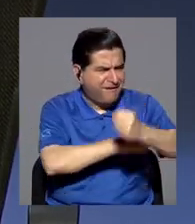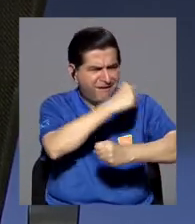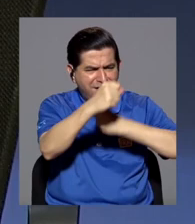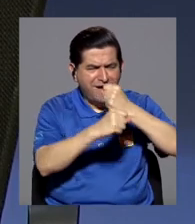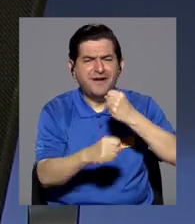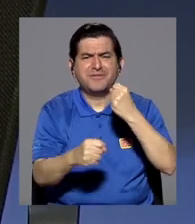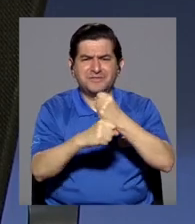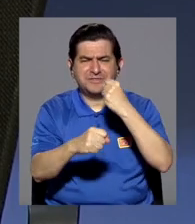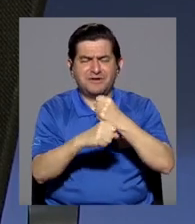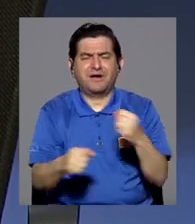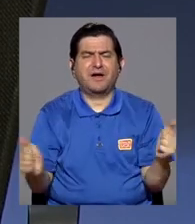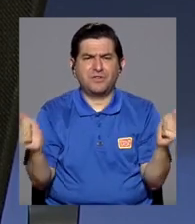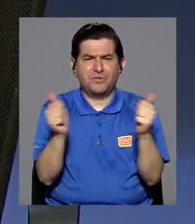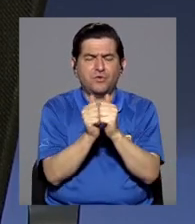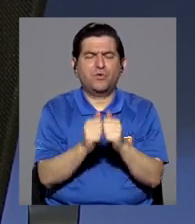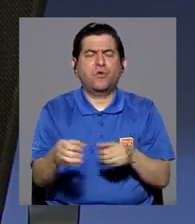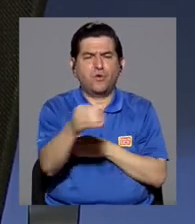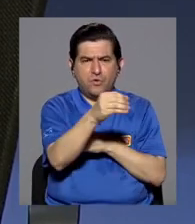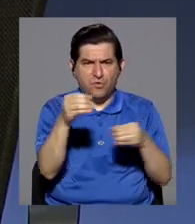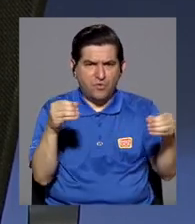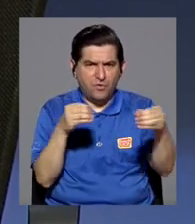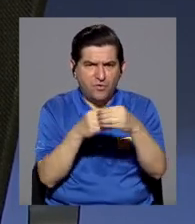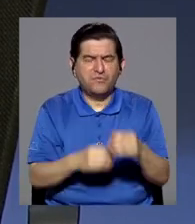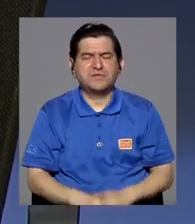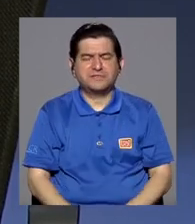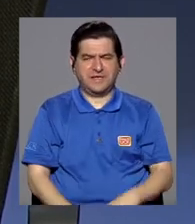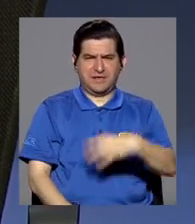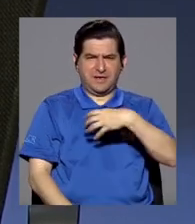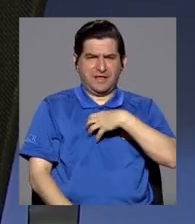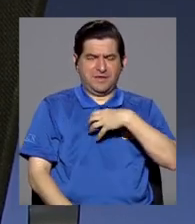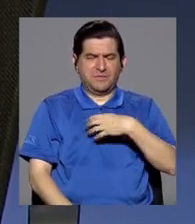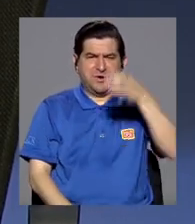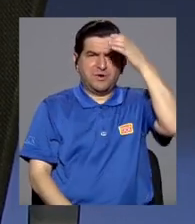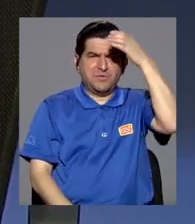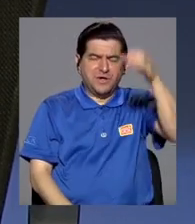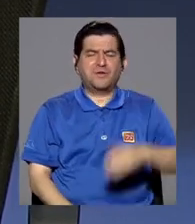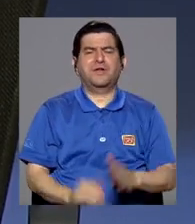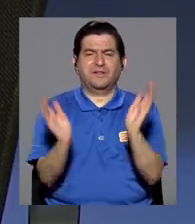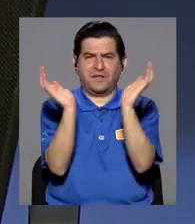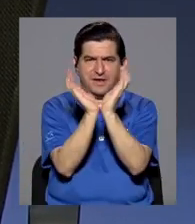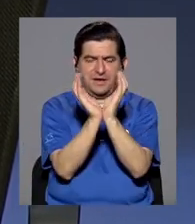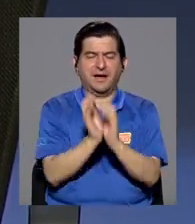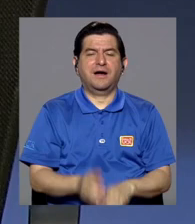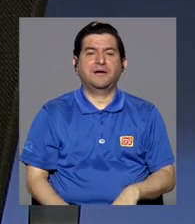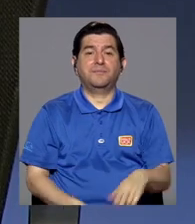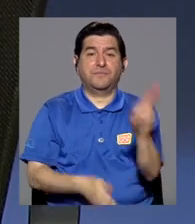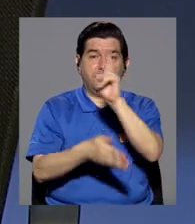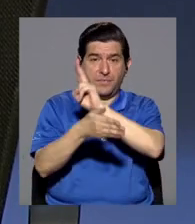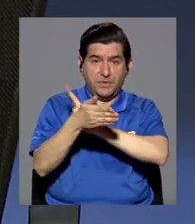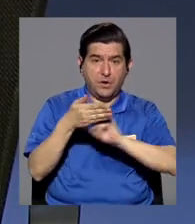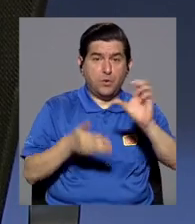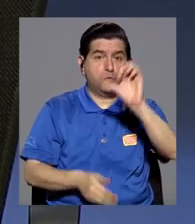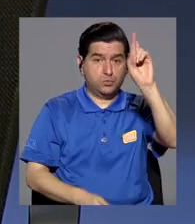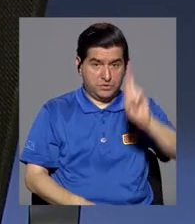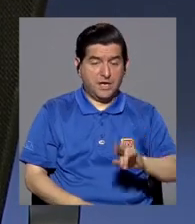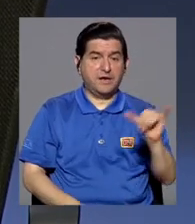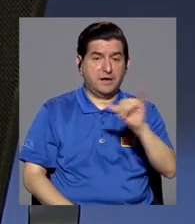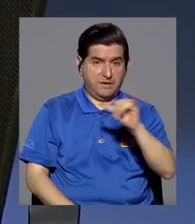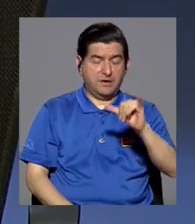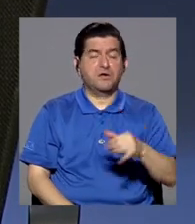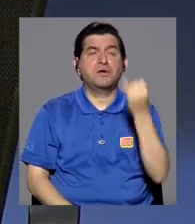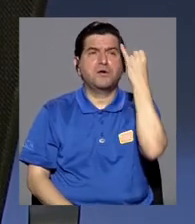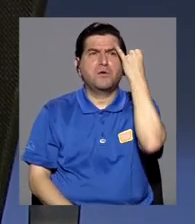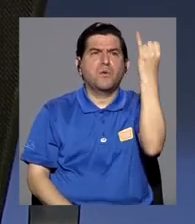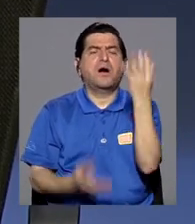trabajando conjunto con la oficina de patrimonio cultural de la caja costarricense sé que la universidad de costa rica también ha tenido